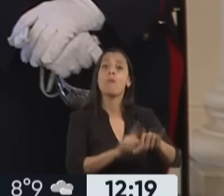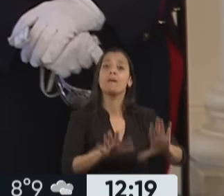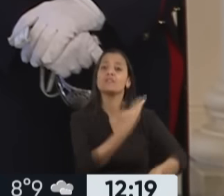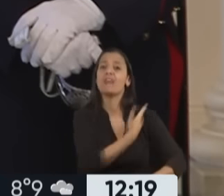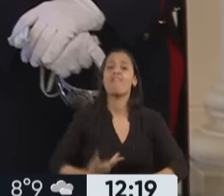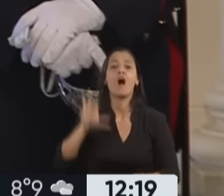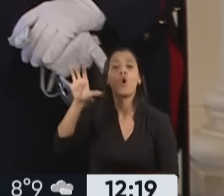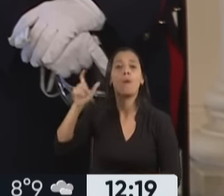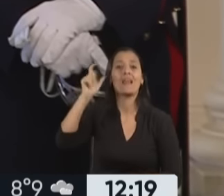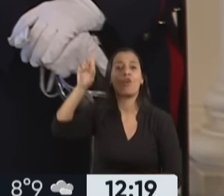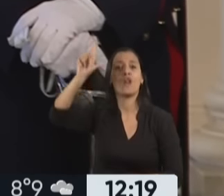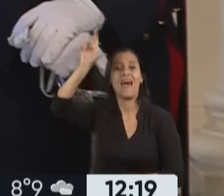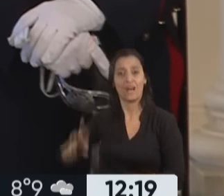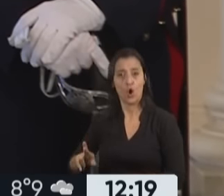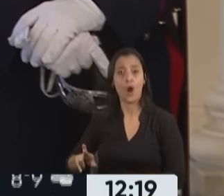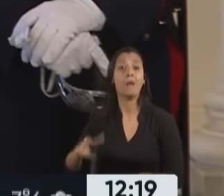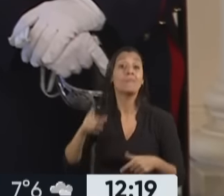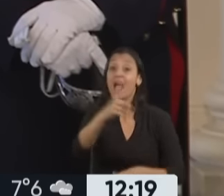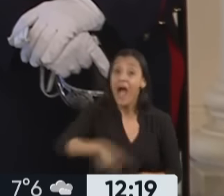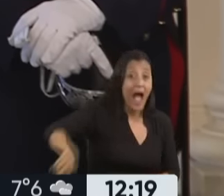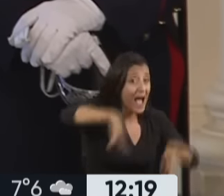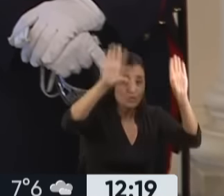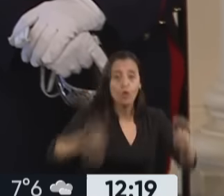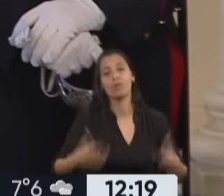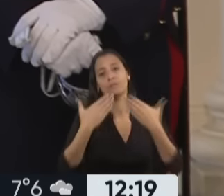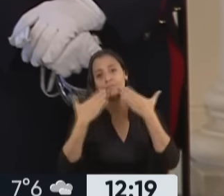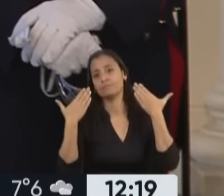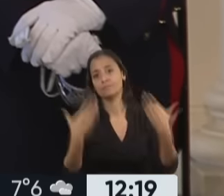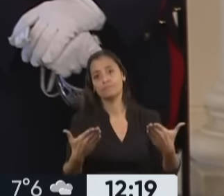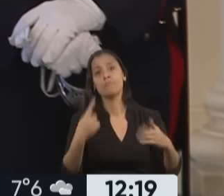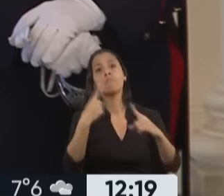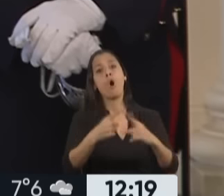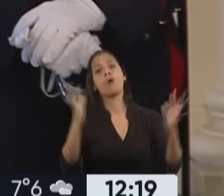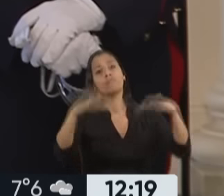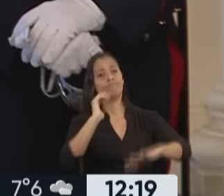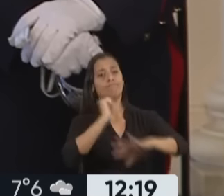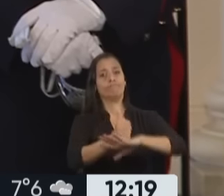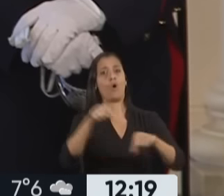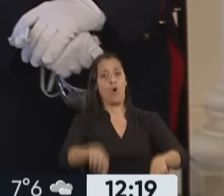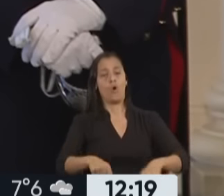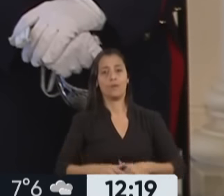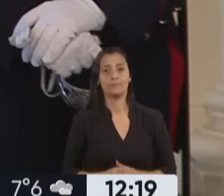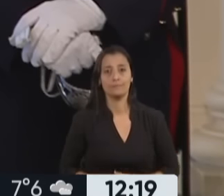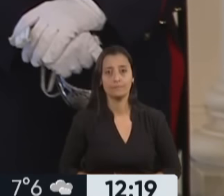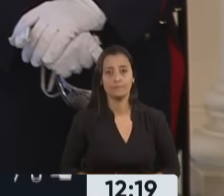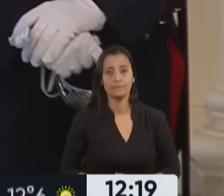en La Rioja. A todos ellos yo les doy mi agradecimiento por estar aquí presentes.